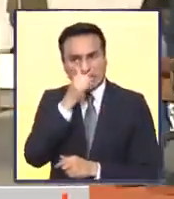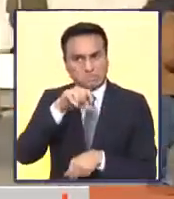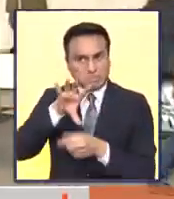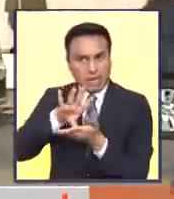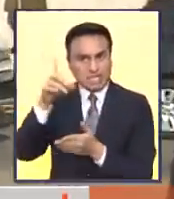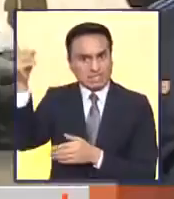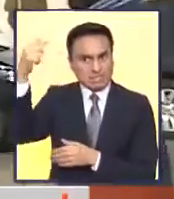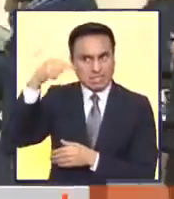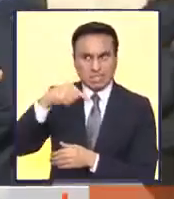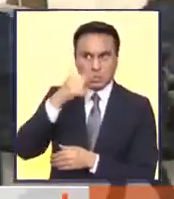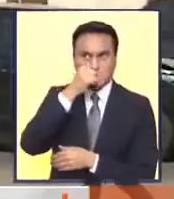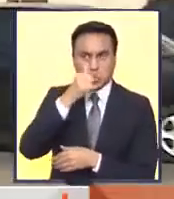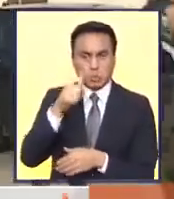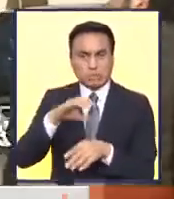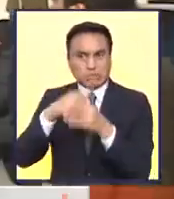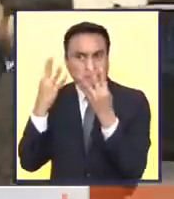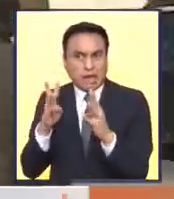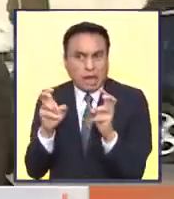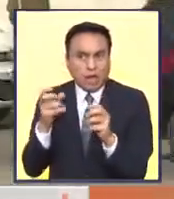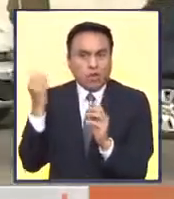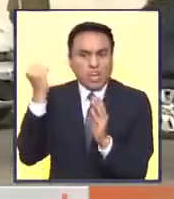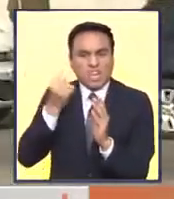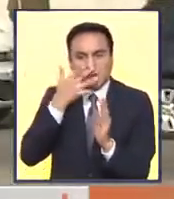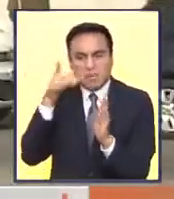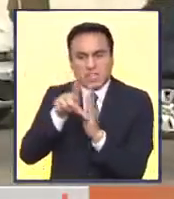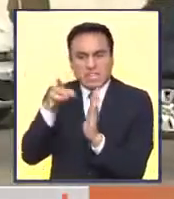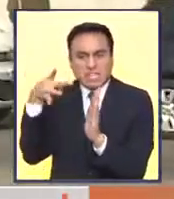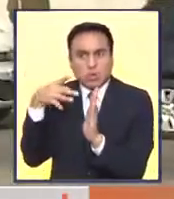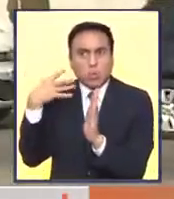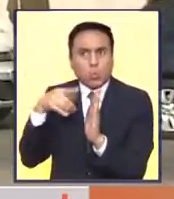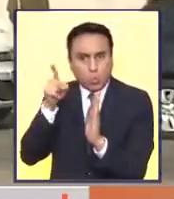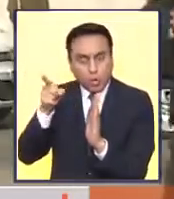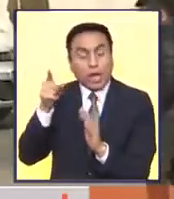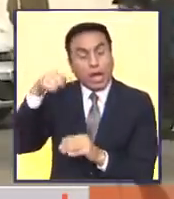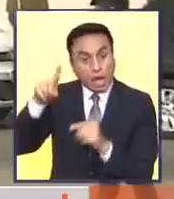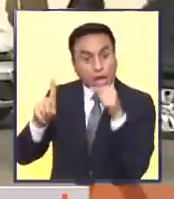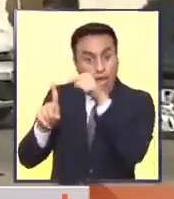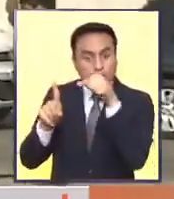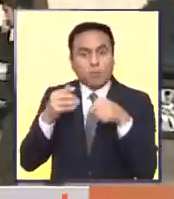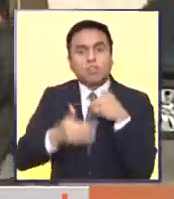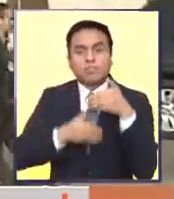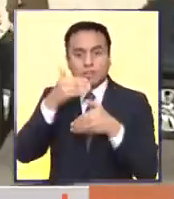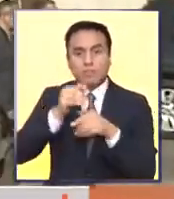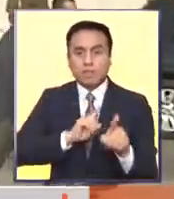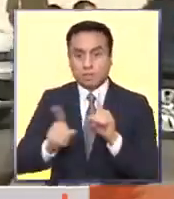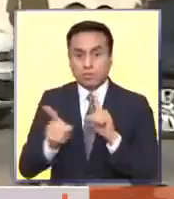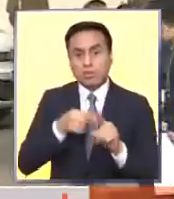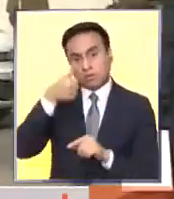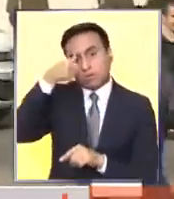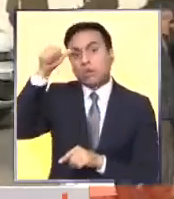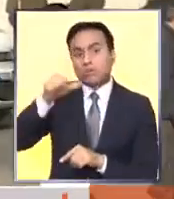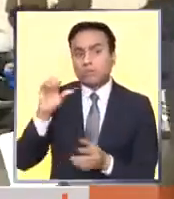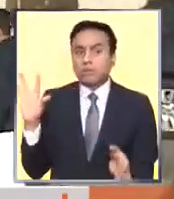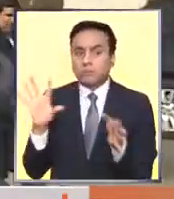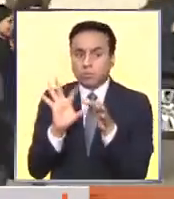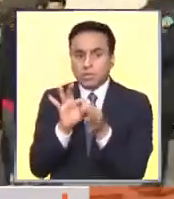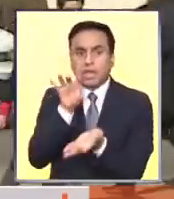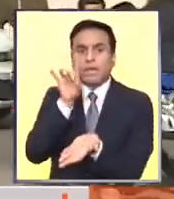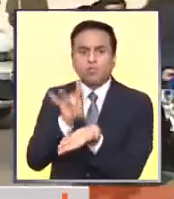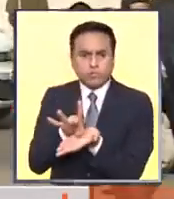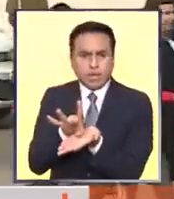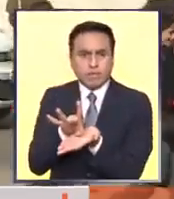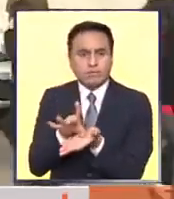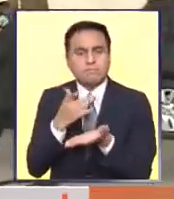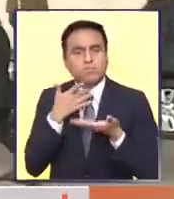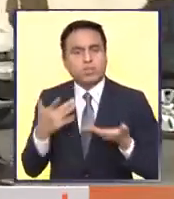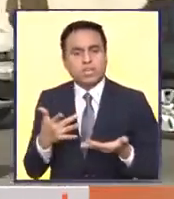de origen o en Chile de crimen o simple delito, por supuesto, van a ser sometidos a los procedimientos administrativos sancionatorios que corresponden y serán expulsados porque